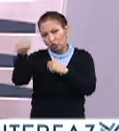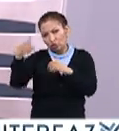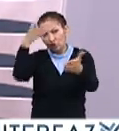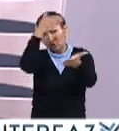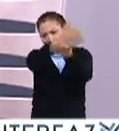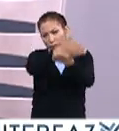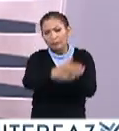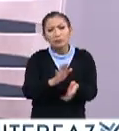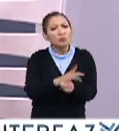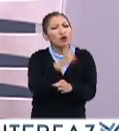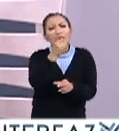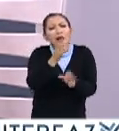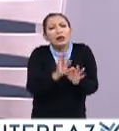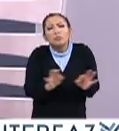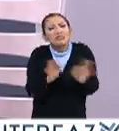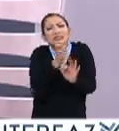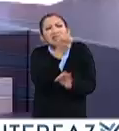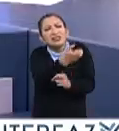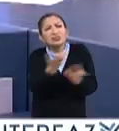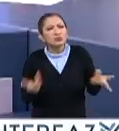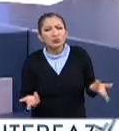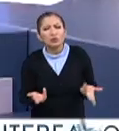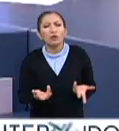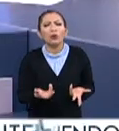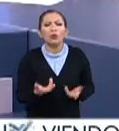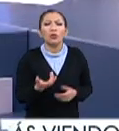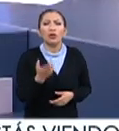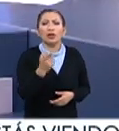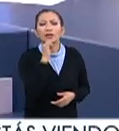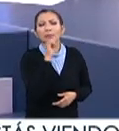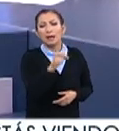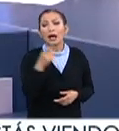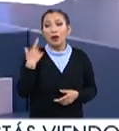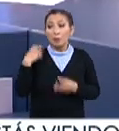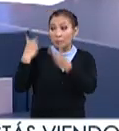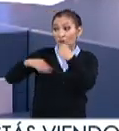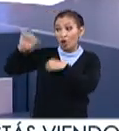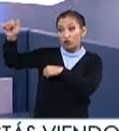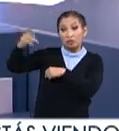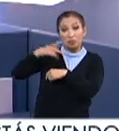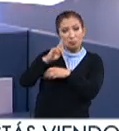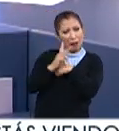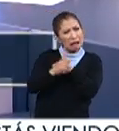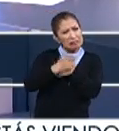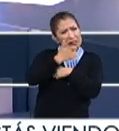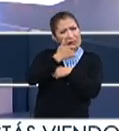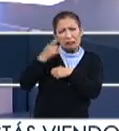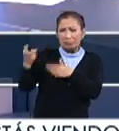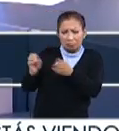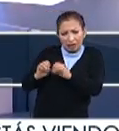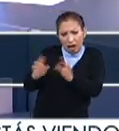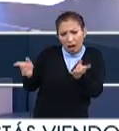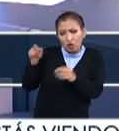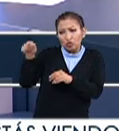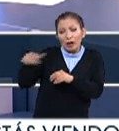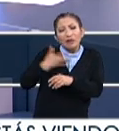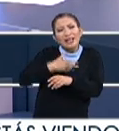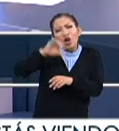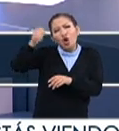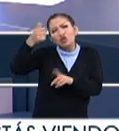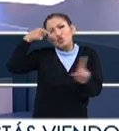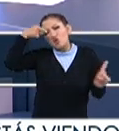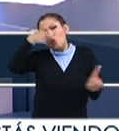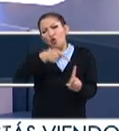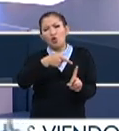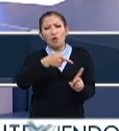tienen presencia. ¿Por qué es tan relevante? Y obviamente viniendo desde un país de habla inglesa, pues es obvio, sin embargo, tiene otras